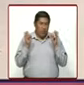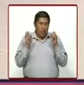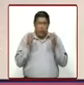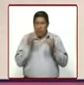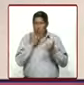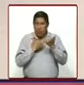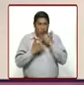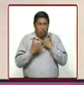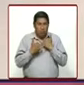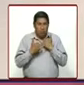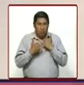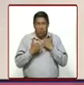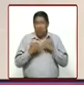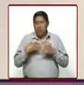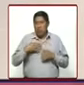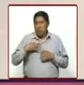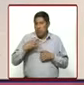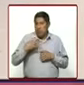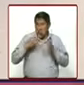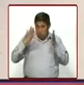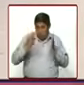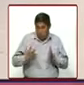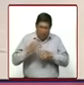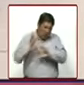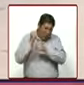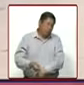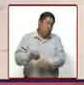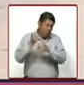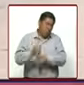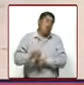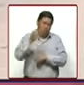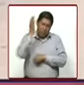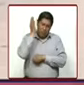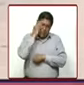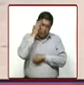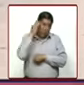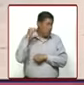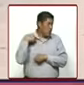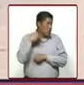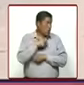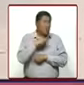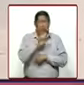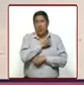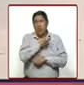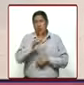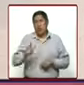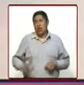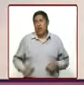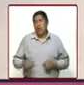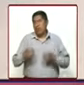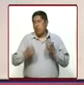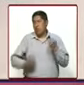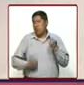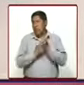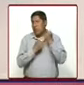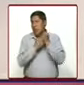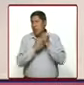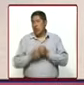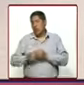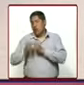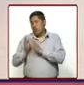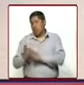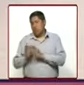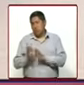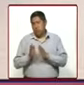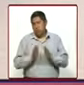brigada de bomberos que ellos tienen capacitados. Entonces también nosotros como gobierno municipal vamos a apoyar en alguna logística, ¿no?,